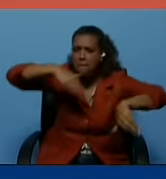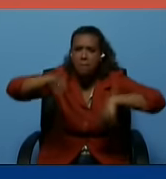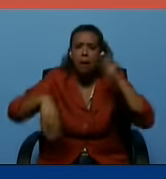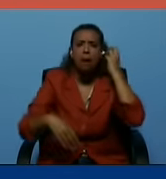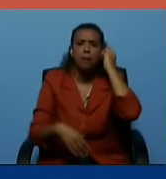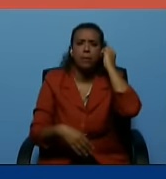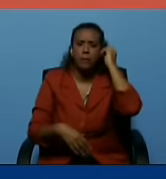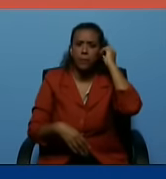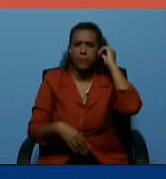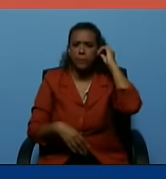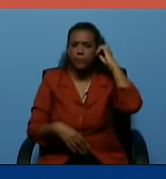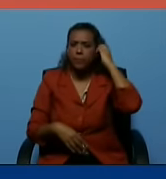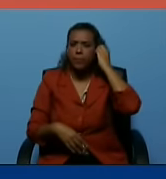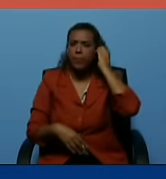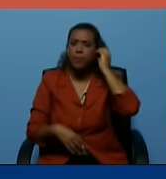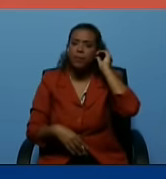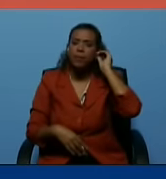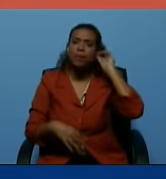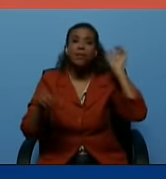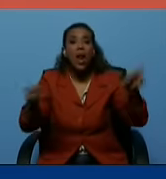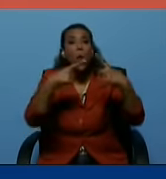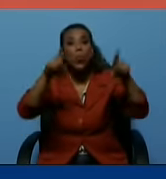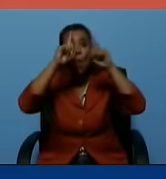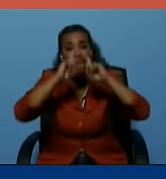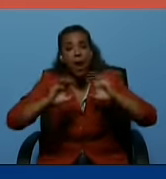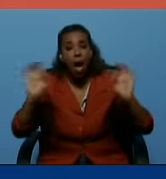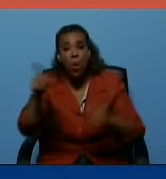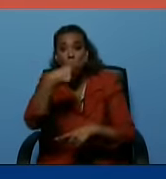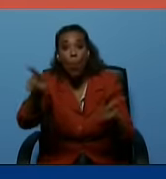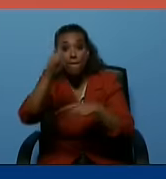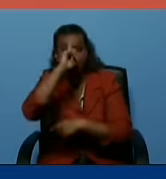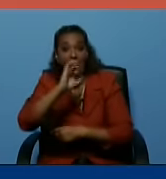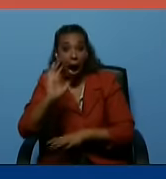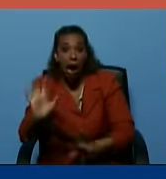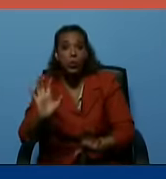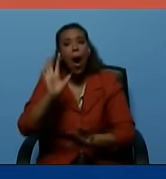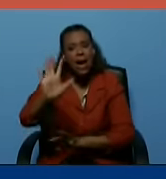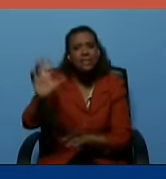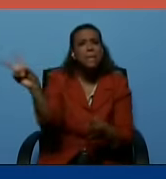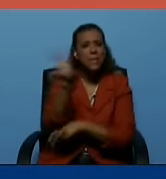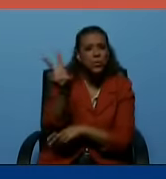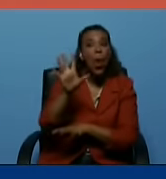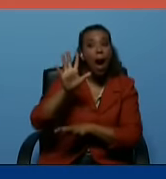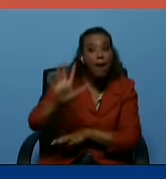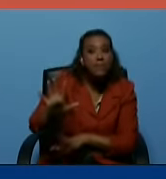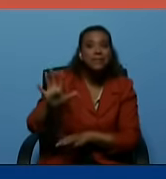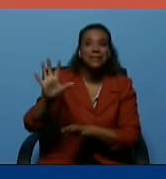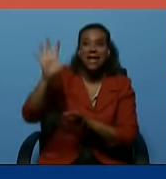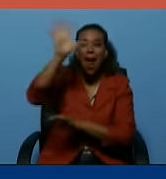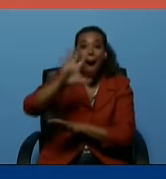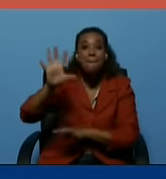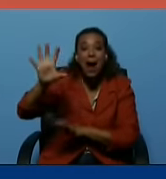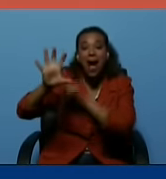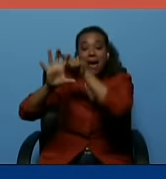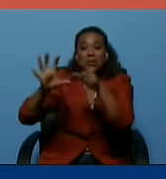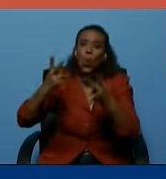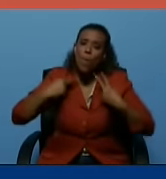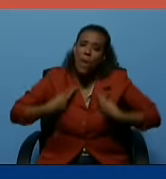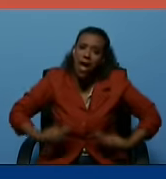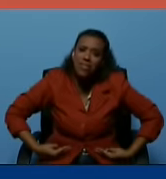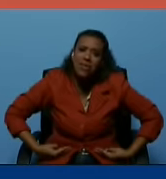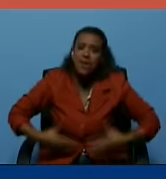de celebrarle los cumpleaños, una cosa bonita. Esa es Venezuela. Venezuela es la tierra del